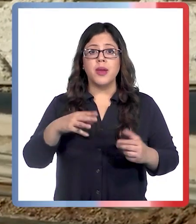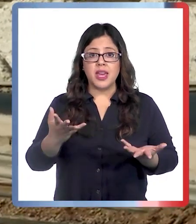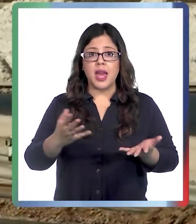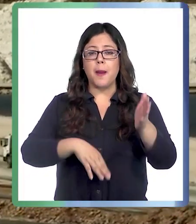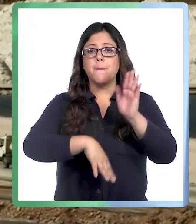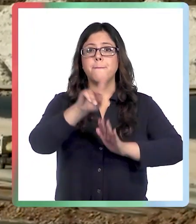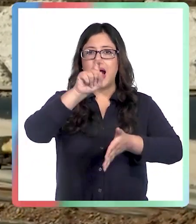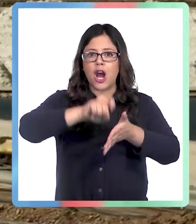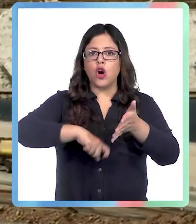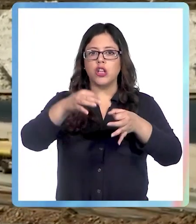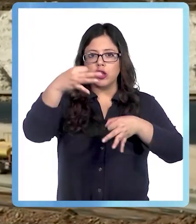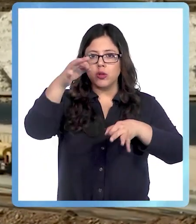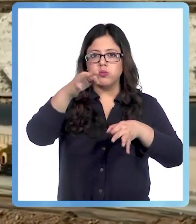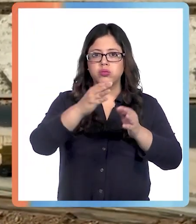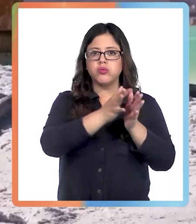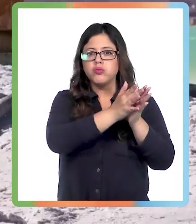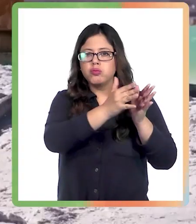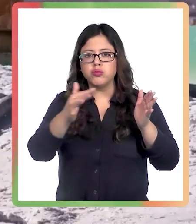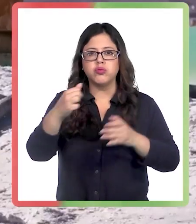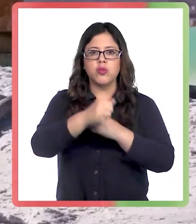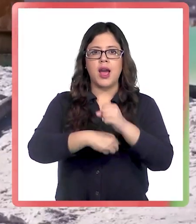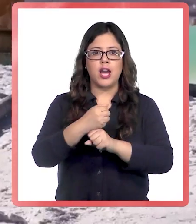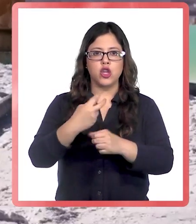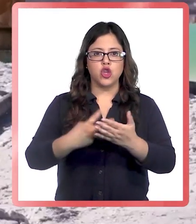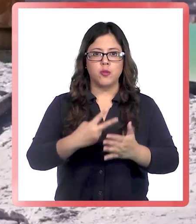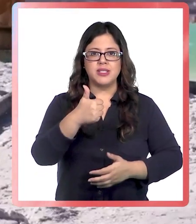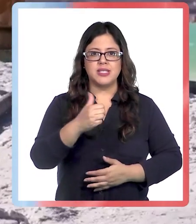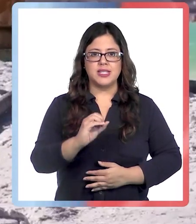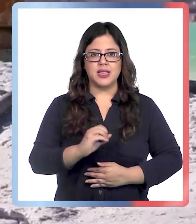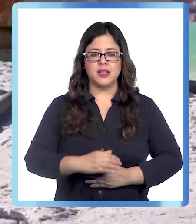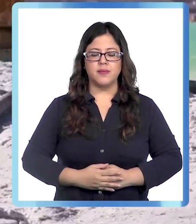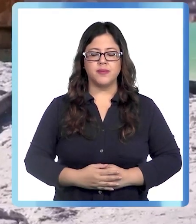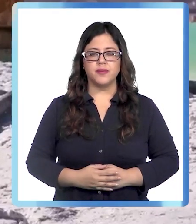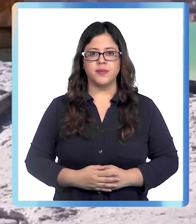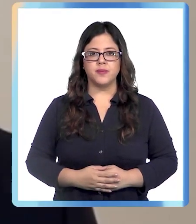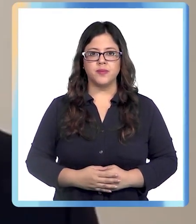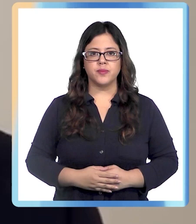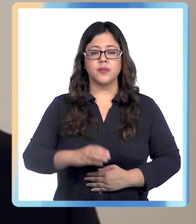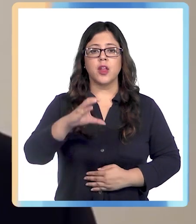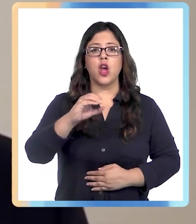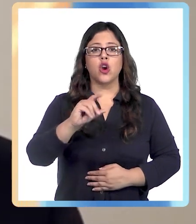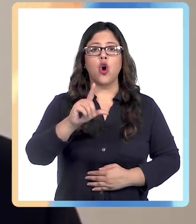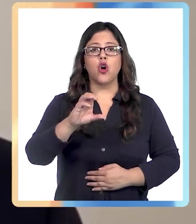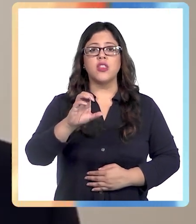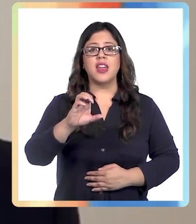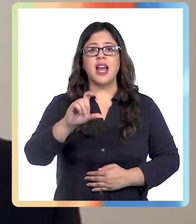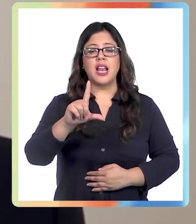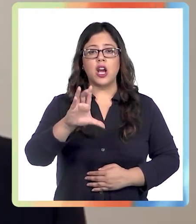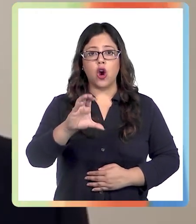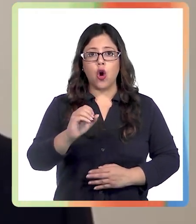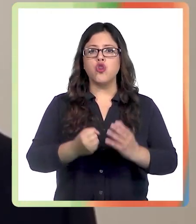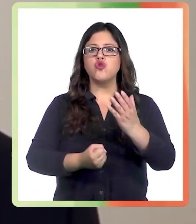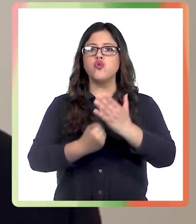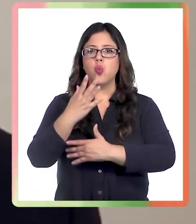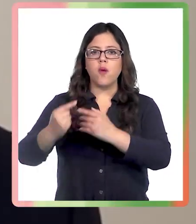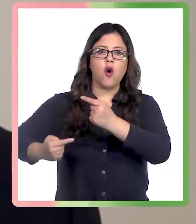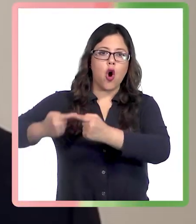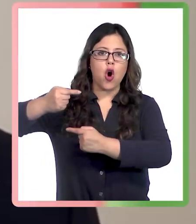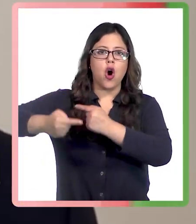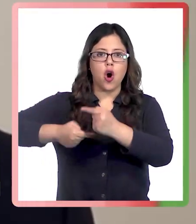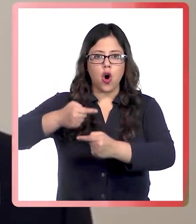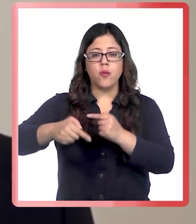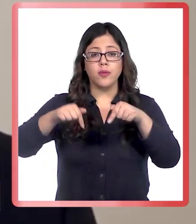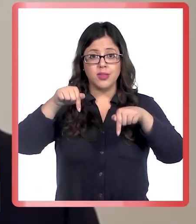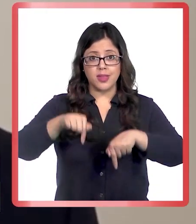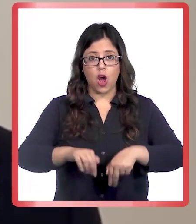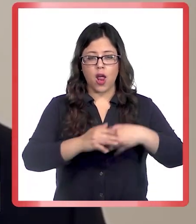el contrato de explotación hasta el año 2060. Codelco da inicio a un nuevo ciclo. A